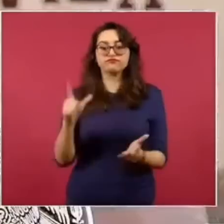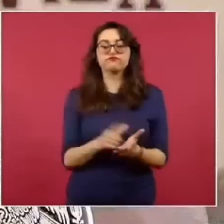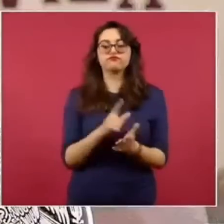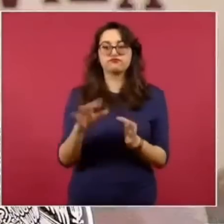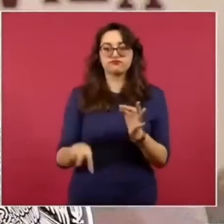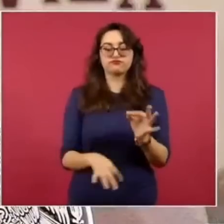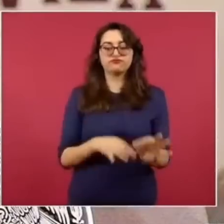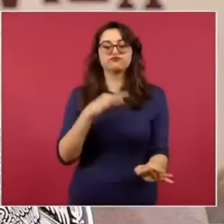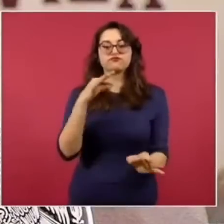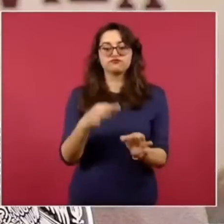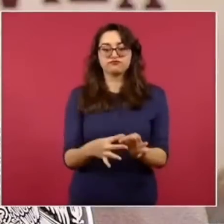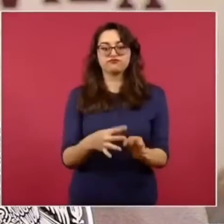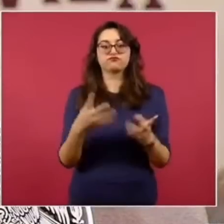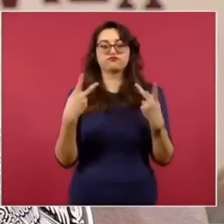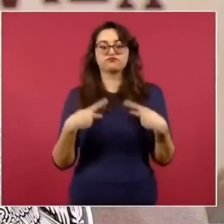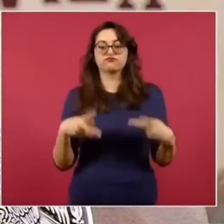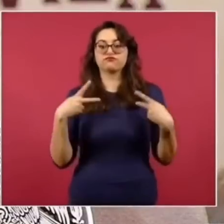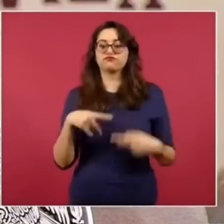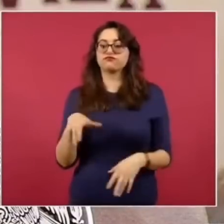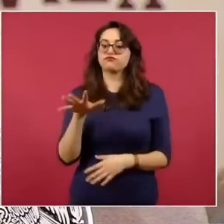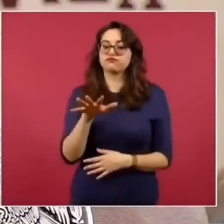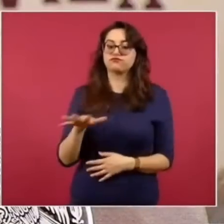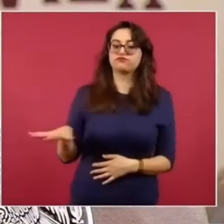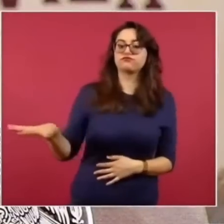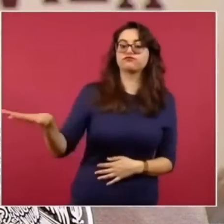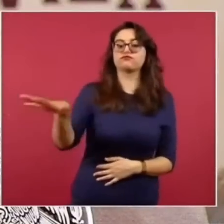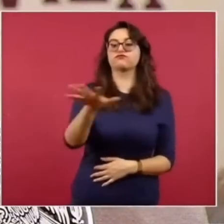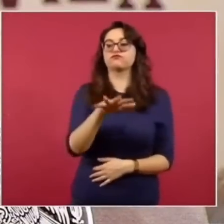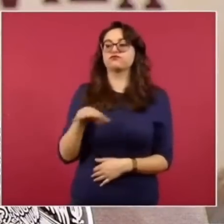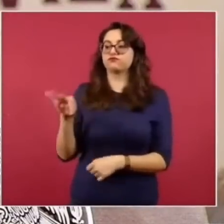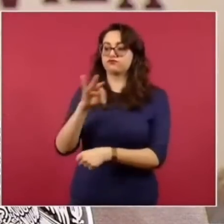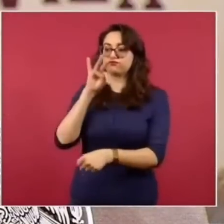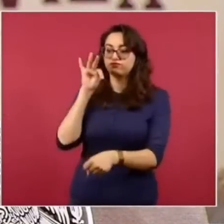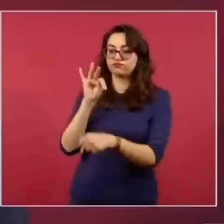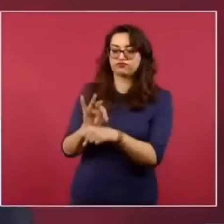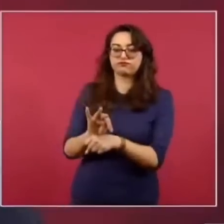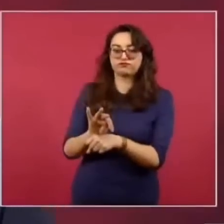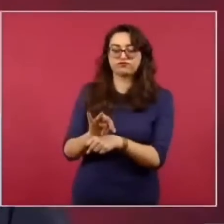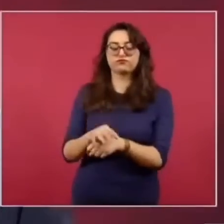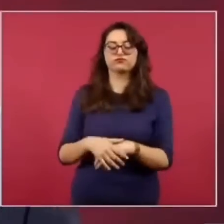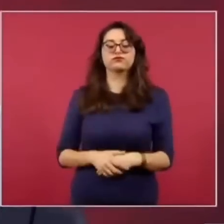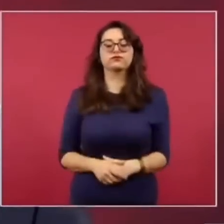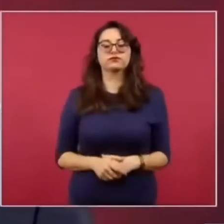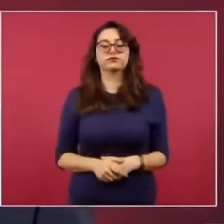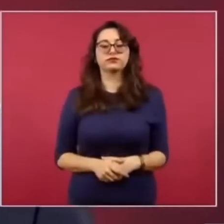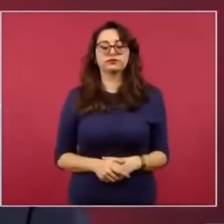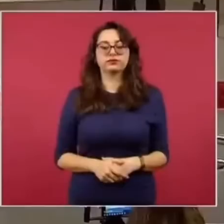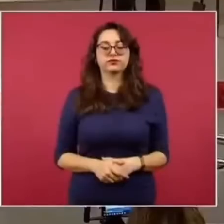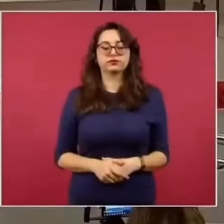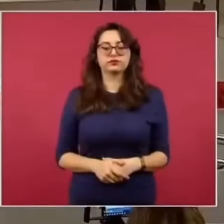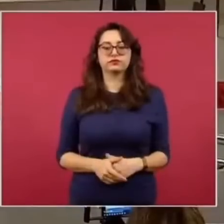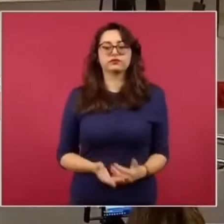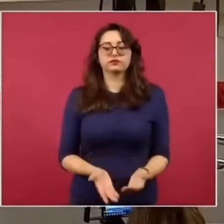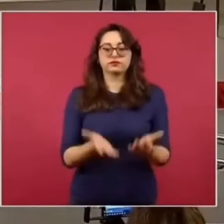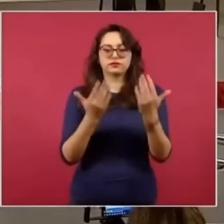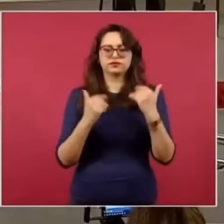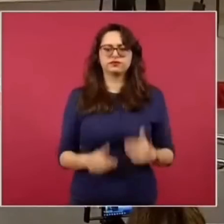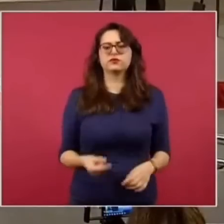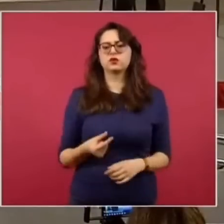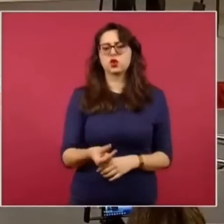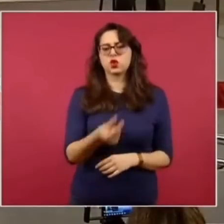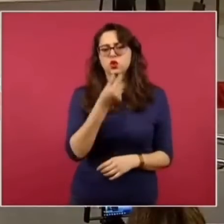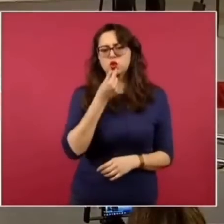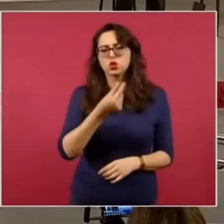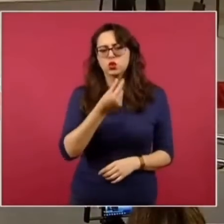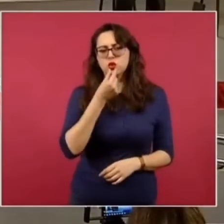y para proteger a la ciudadanía, particularmente las personas más vulnerables de este tipo de productos. Vamos a ver, ¿qué son los